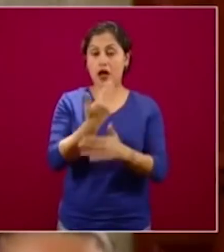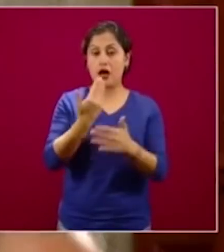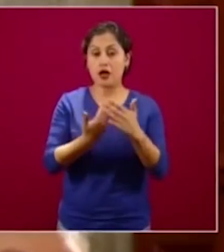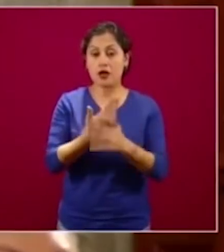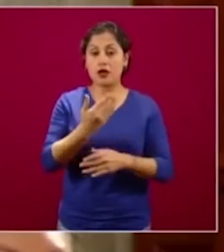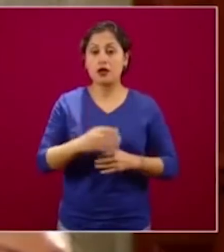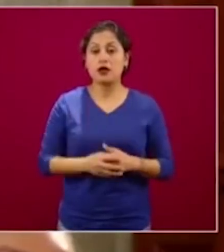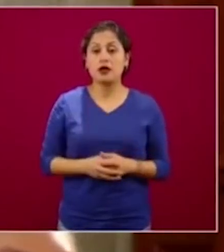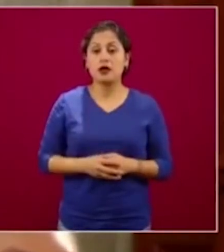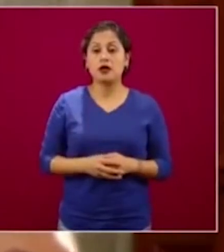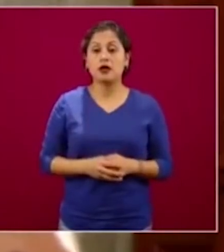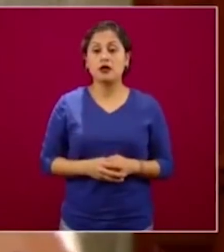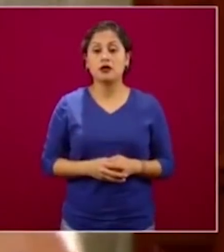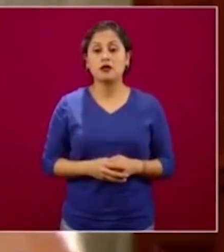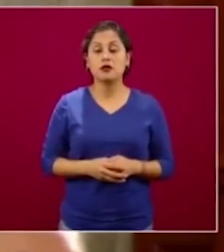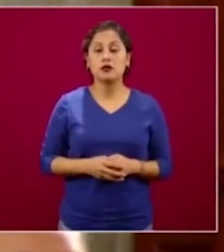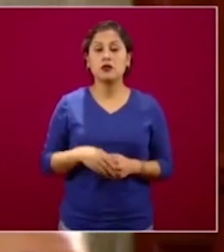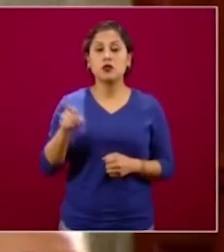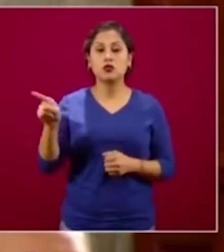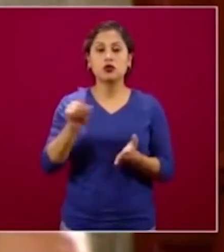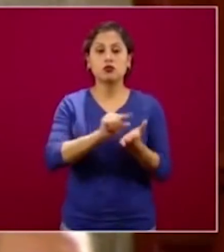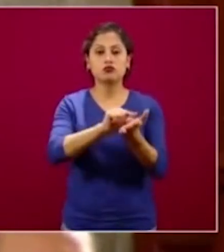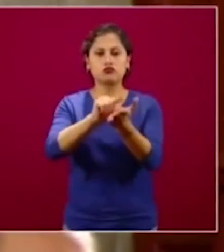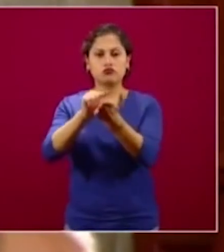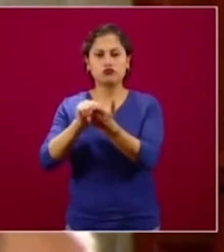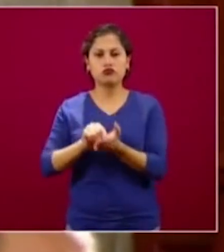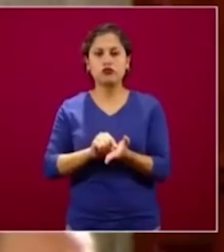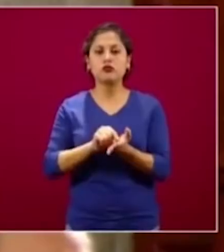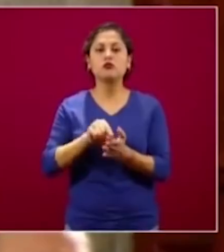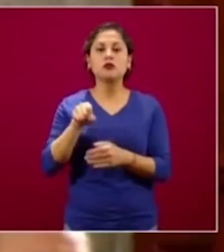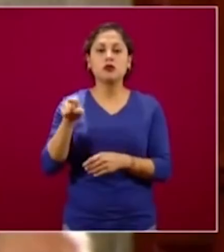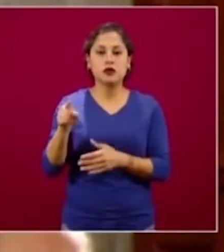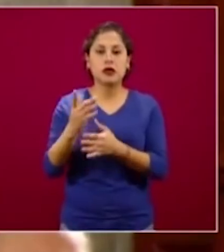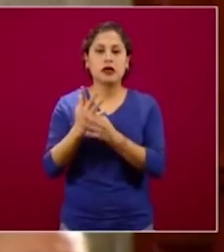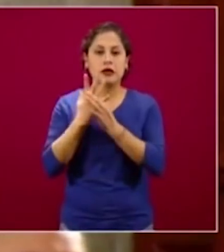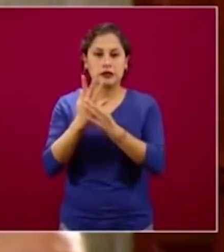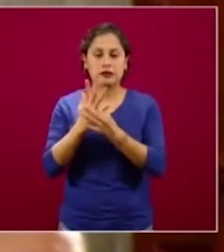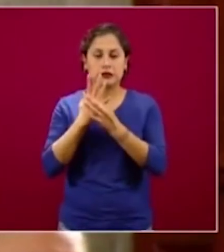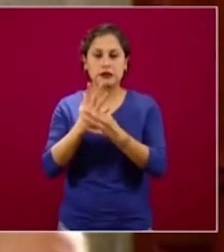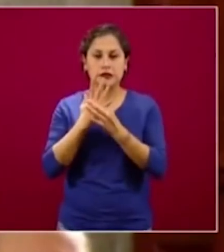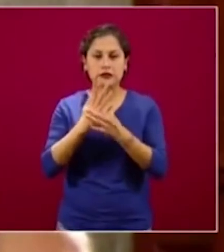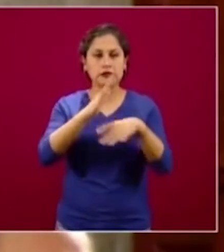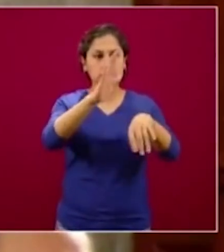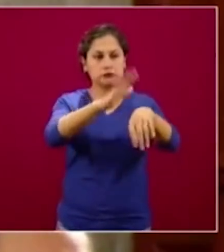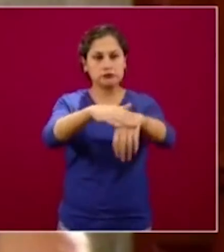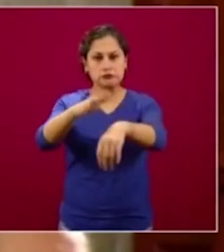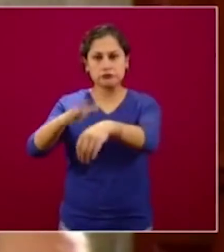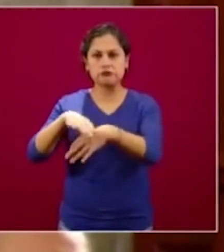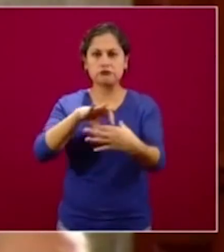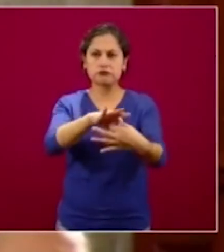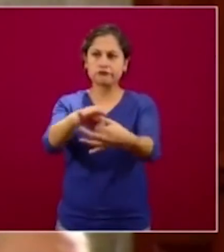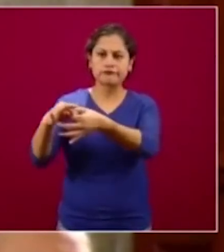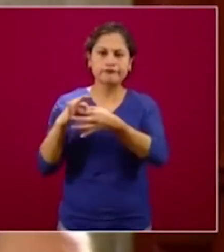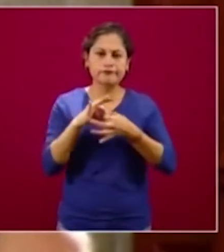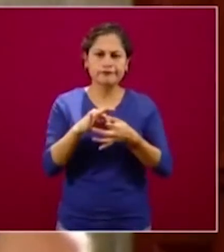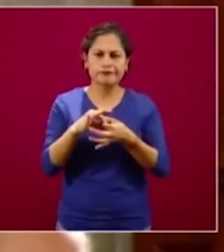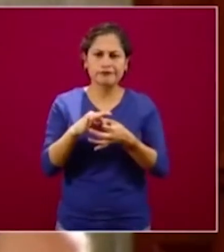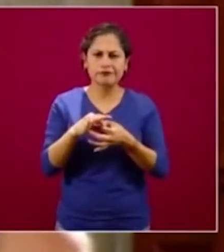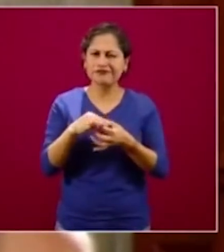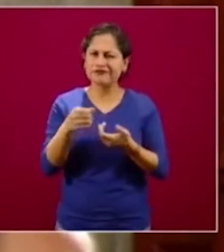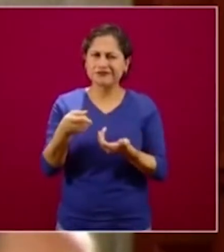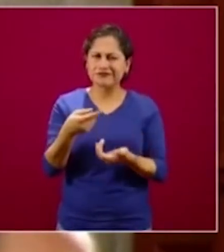usted hizo o lanzó un tuit donde está haciendo un llamado a la unidad. ¿A quién le hace usted ese llamado a la